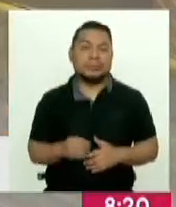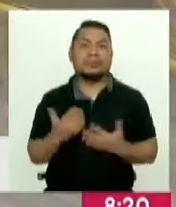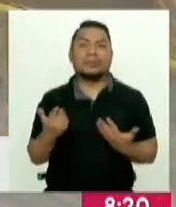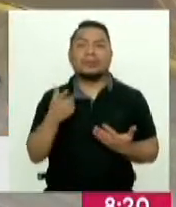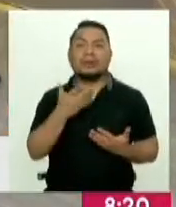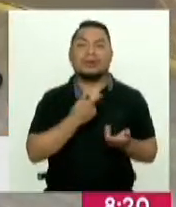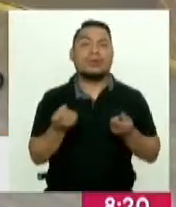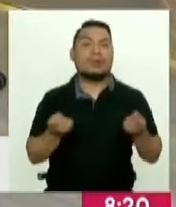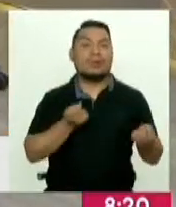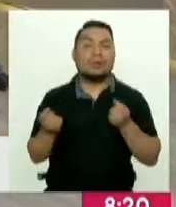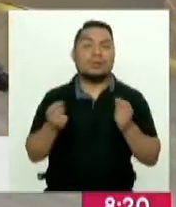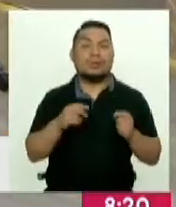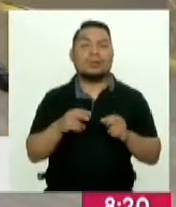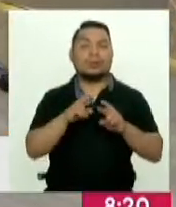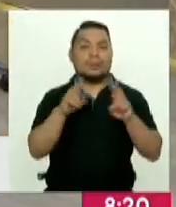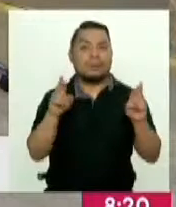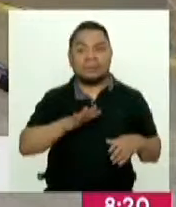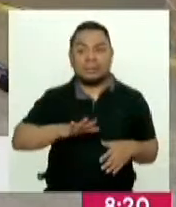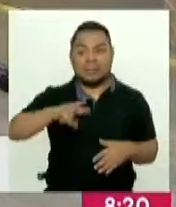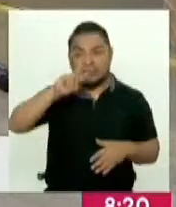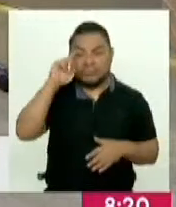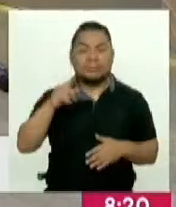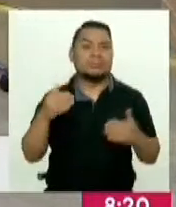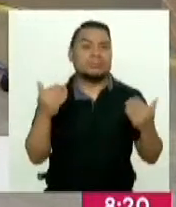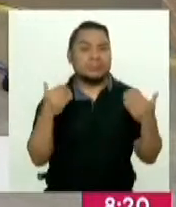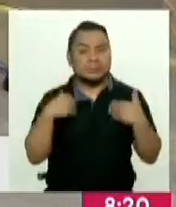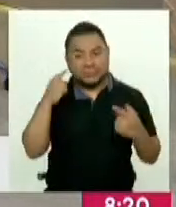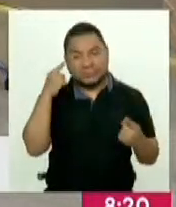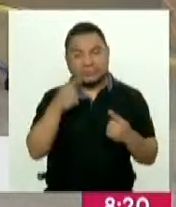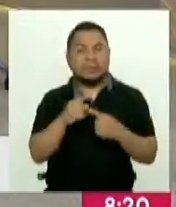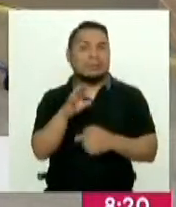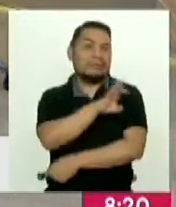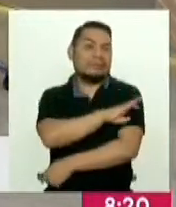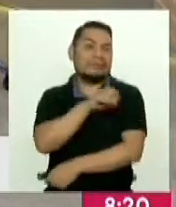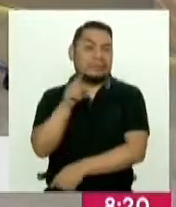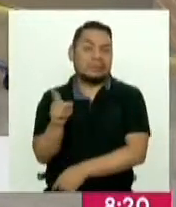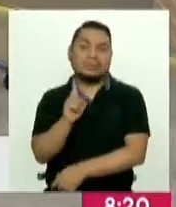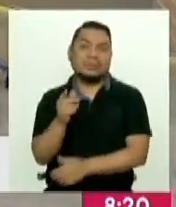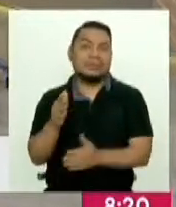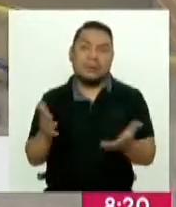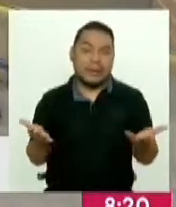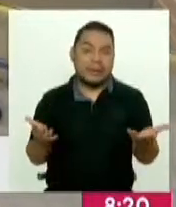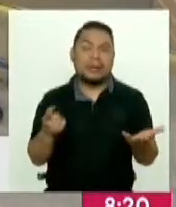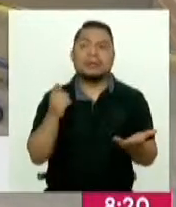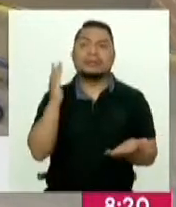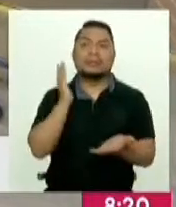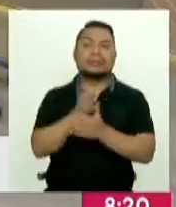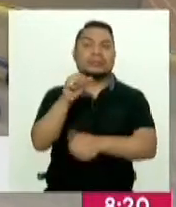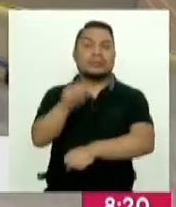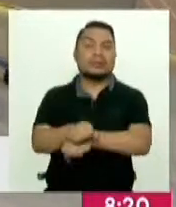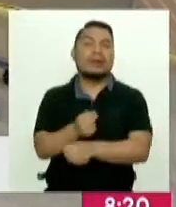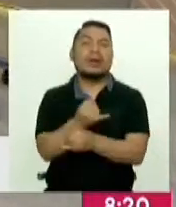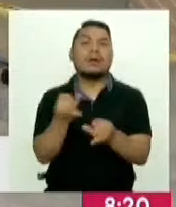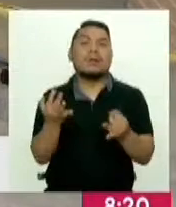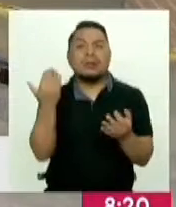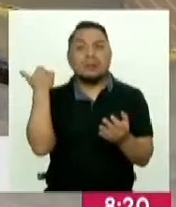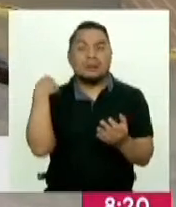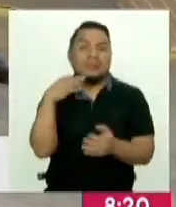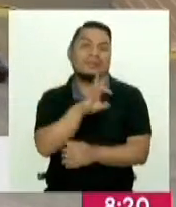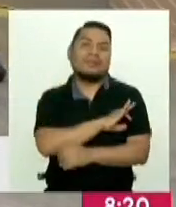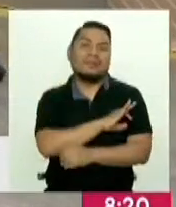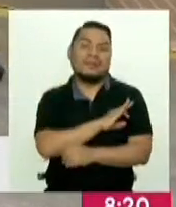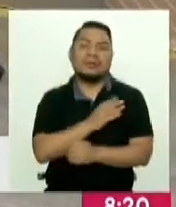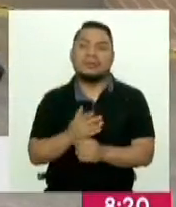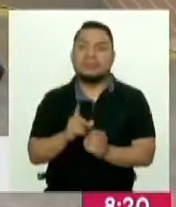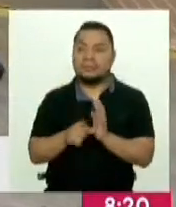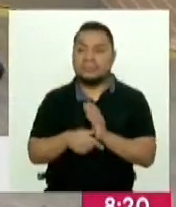los gobernadores regionales de nuestro país tienen que pasar por la fiscalía si es que no han terminado detenidos en algún operativo que hace la fiscalía y